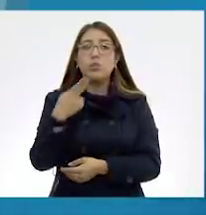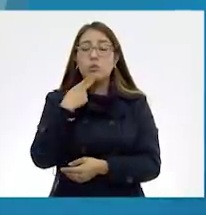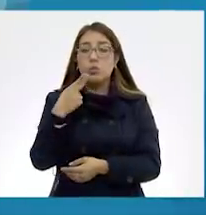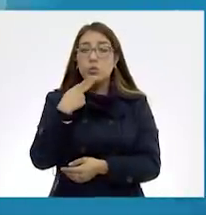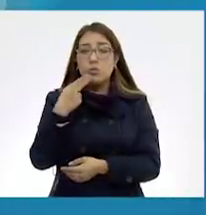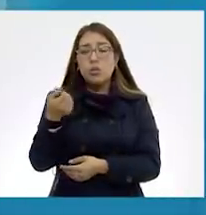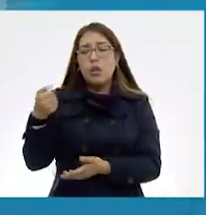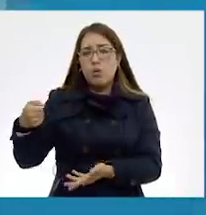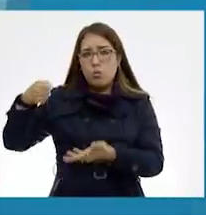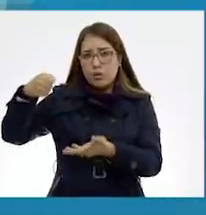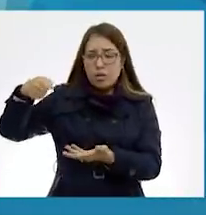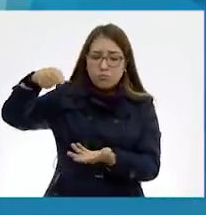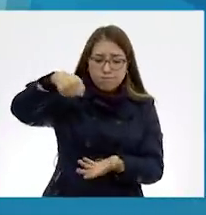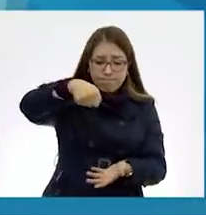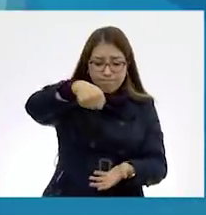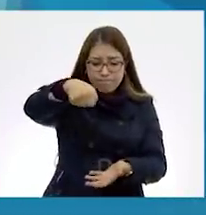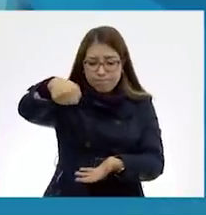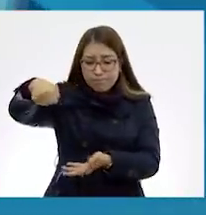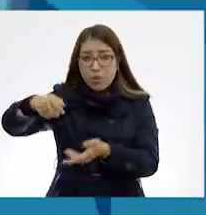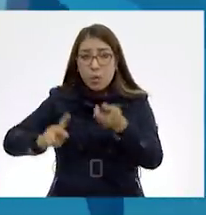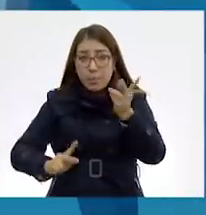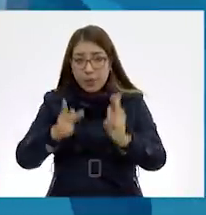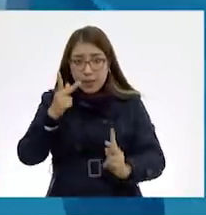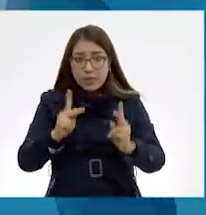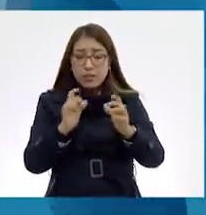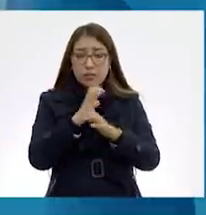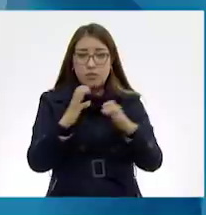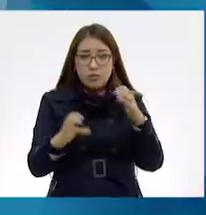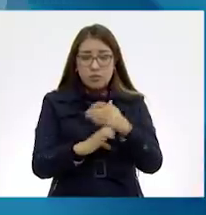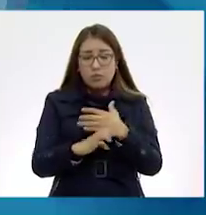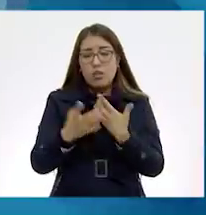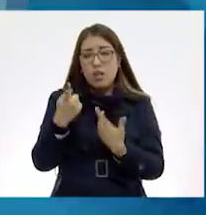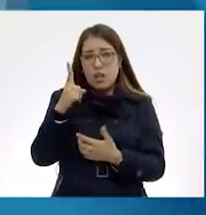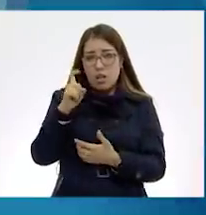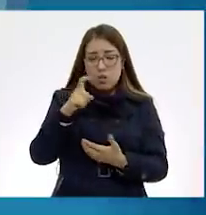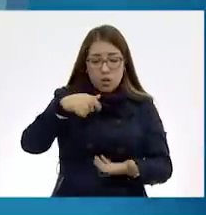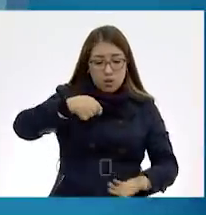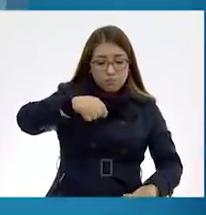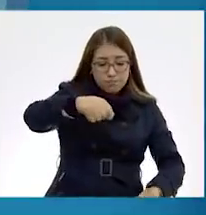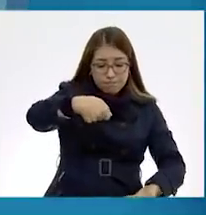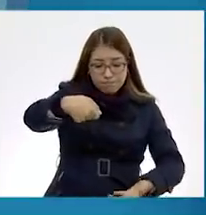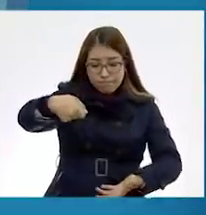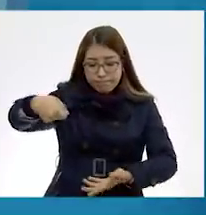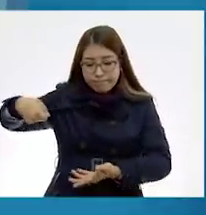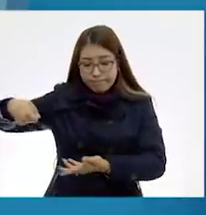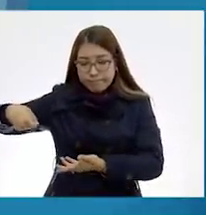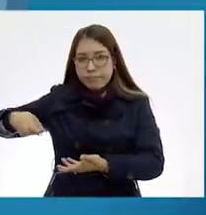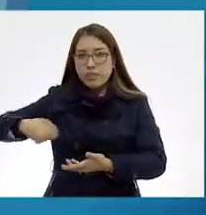ocurre durante el día. Al adquirir plantas para el jardín, prefiere las adaptadas al clima del